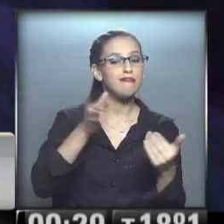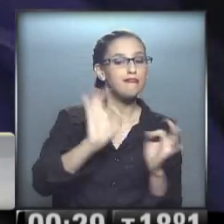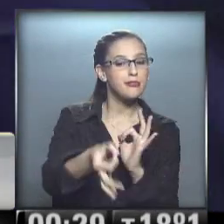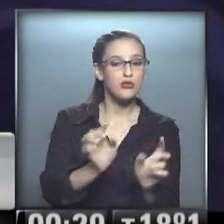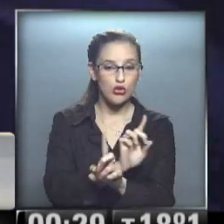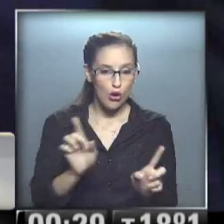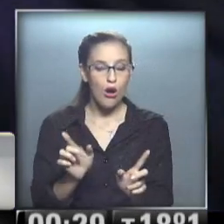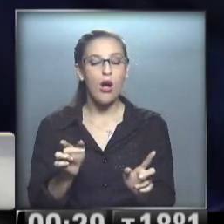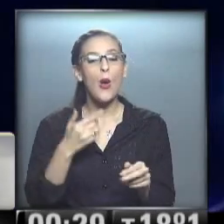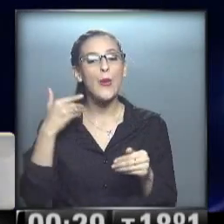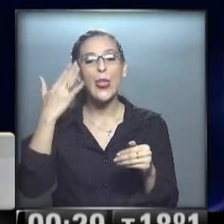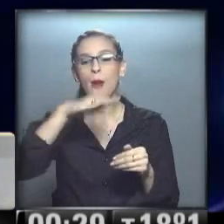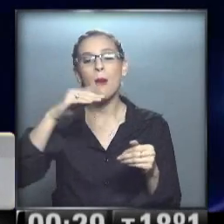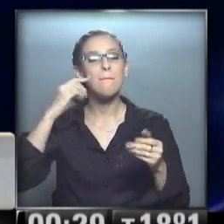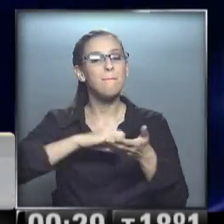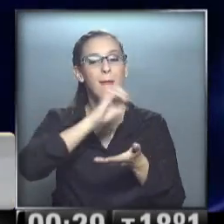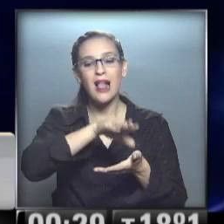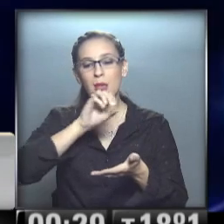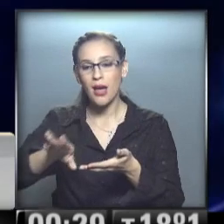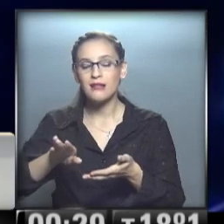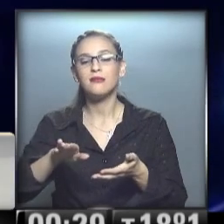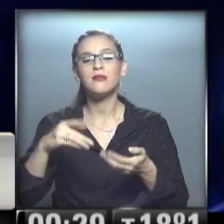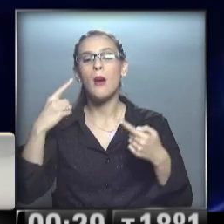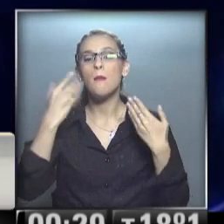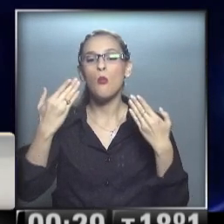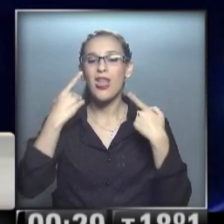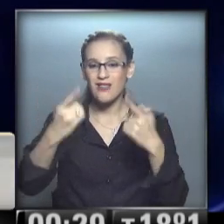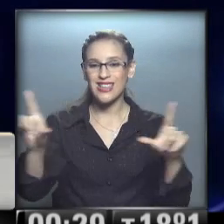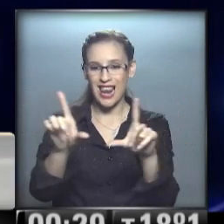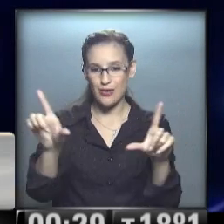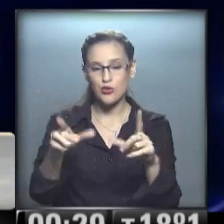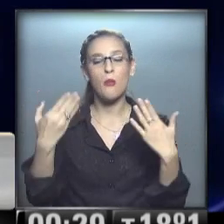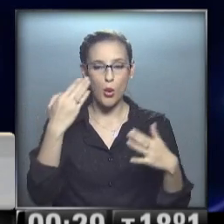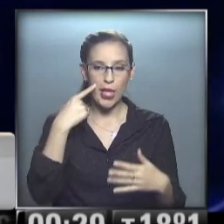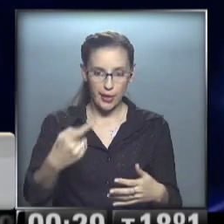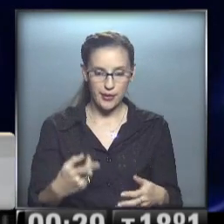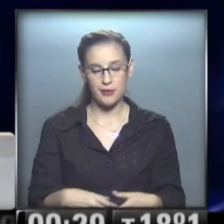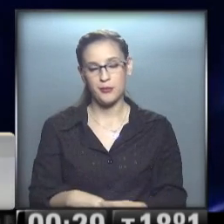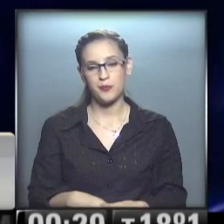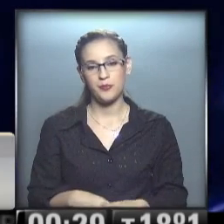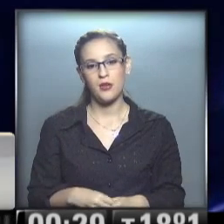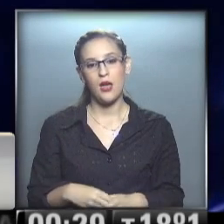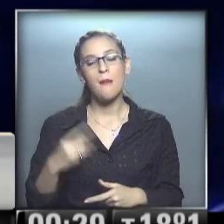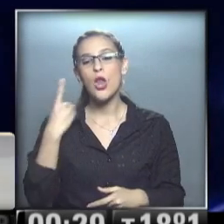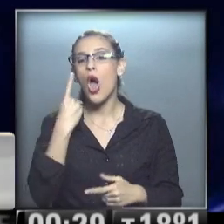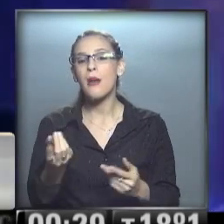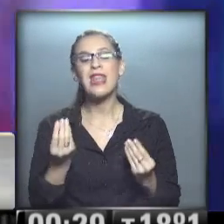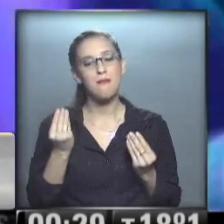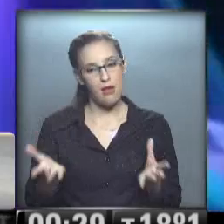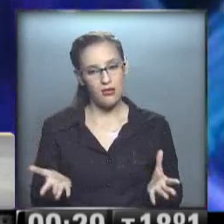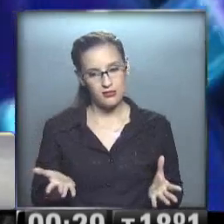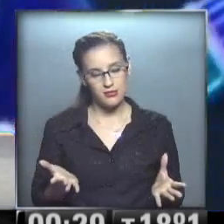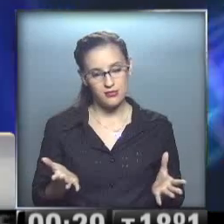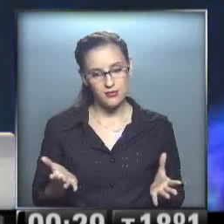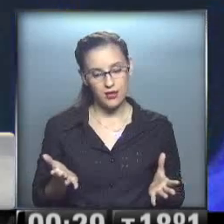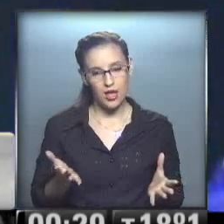tiempo el material, pero ya lo van viendo en las próximas emisiones aquí en Visión 7, pero van a ver qué es lo que pasa con esto, ¿no? Que se une de